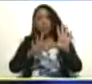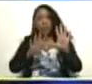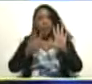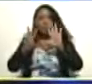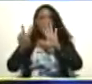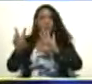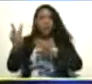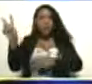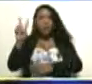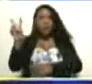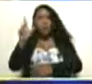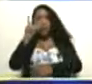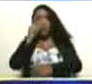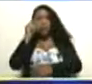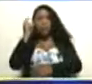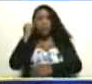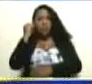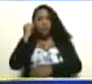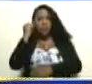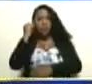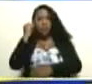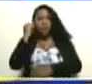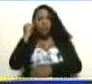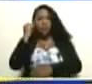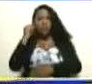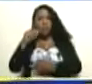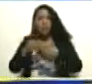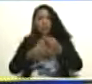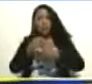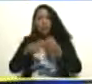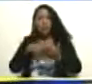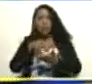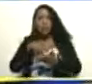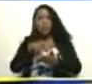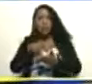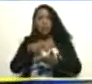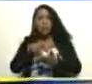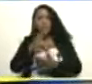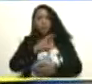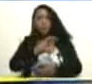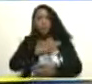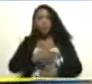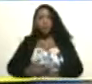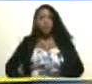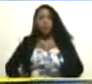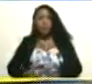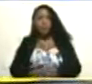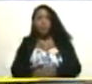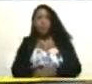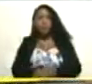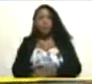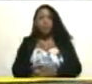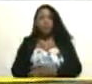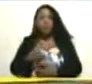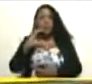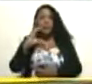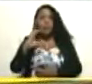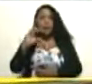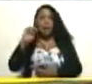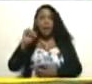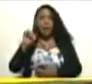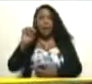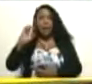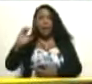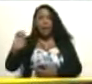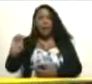10.431.907 venezolanos y venezolanas que participaron. Señor Presidente, el Consejo Nacional